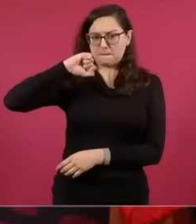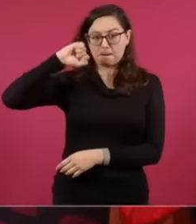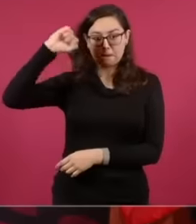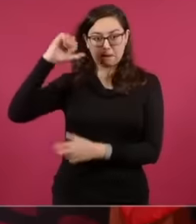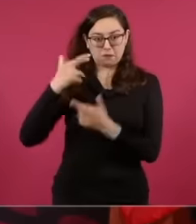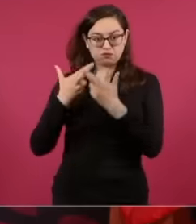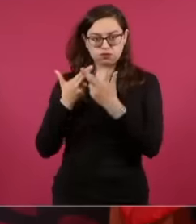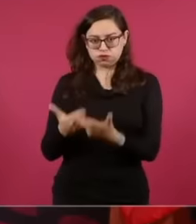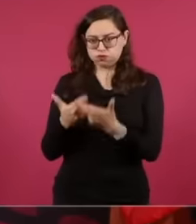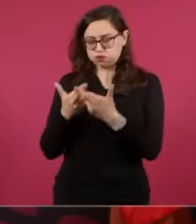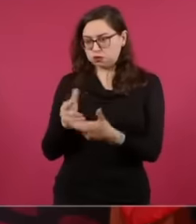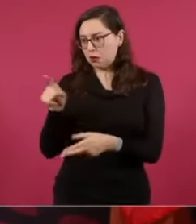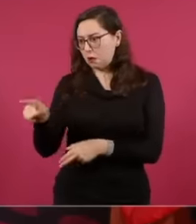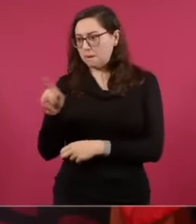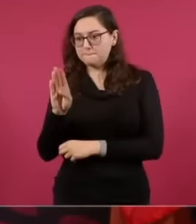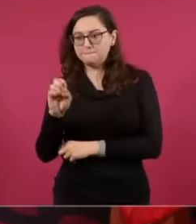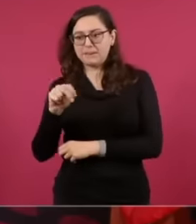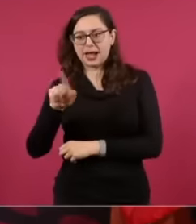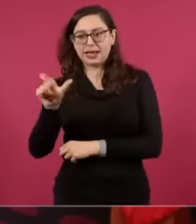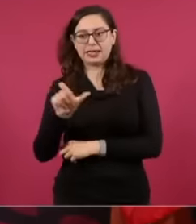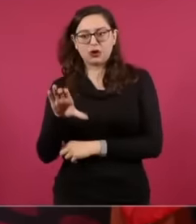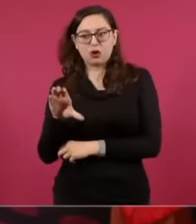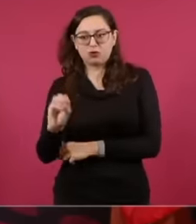del Banco de México.